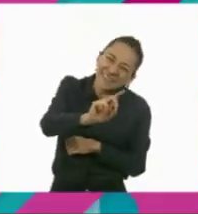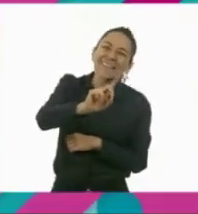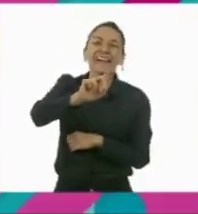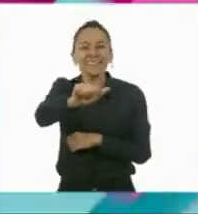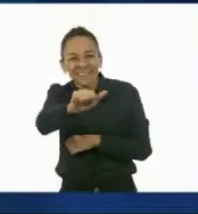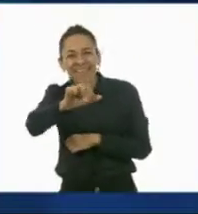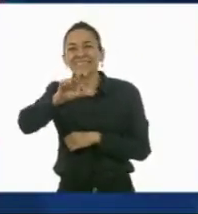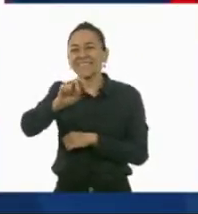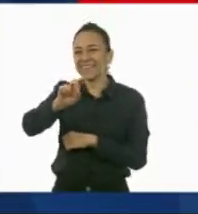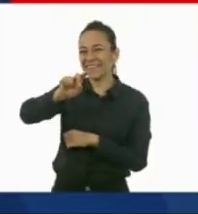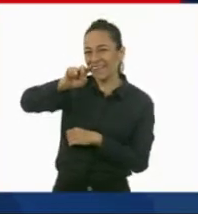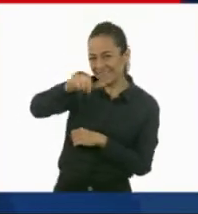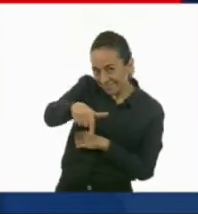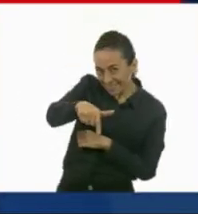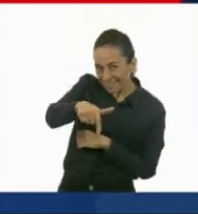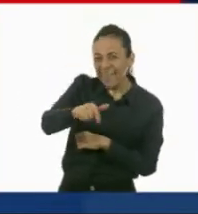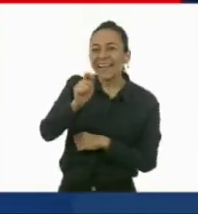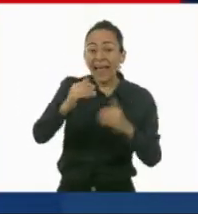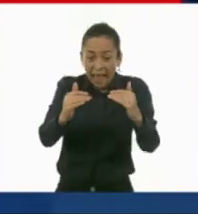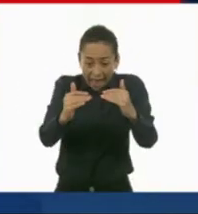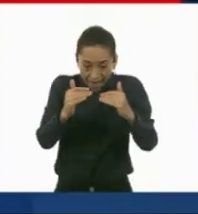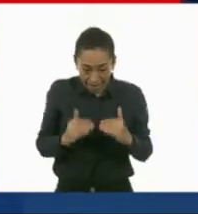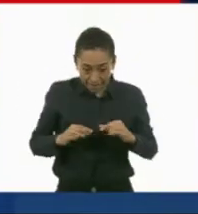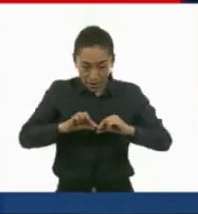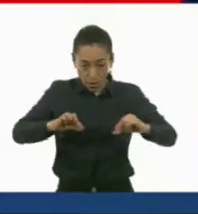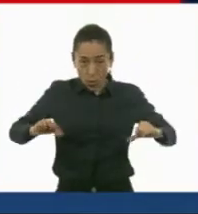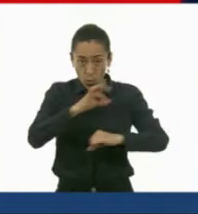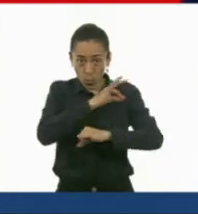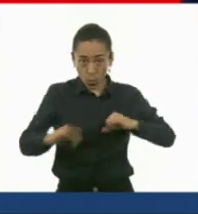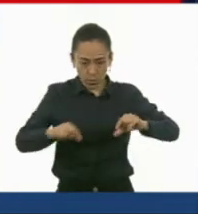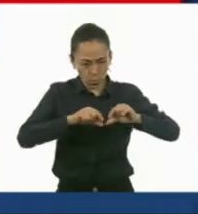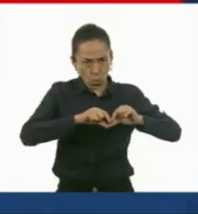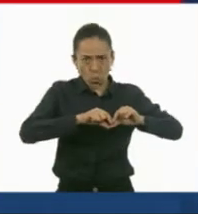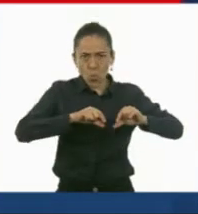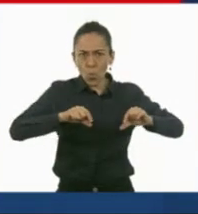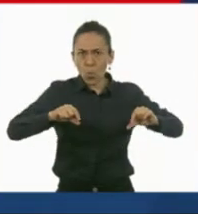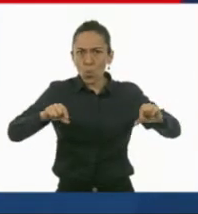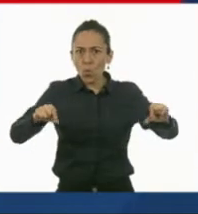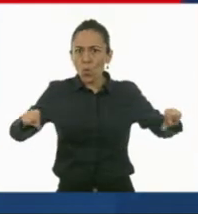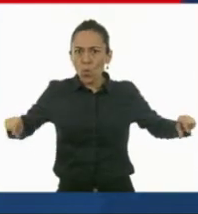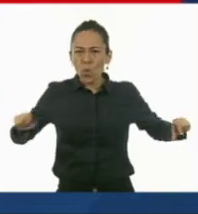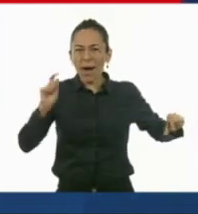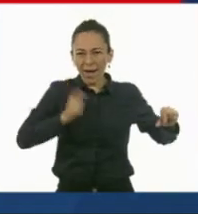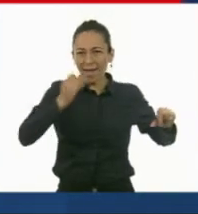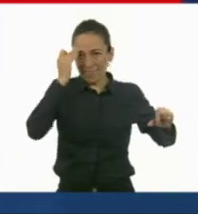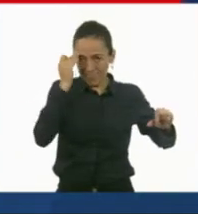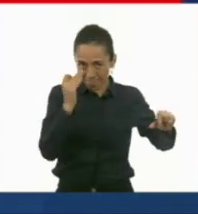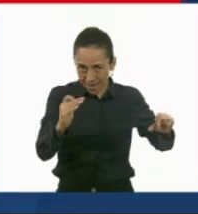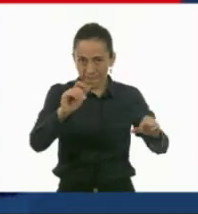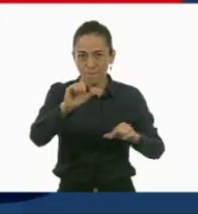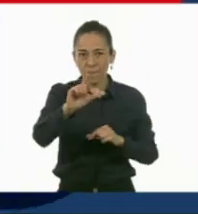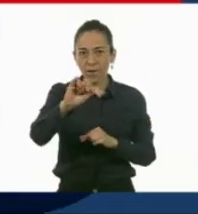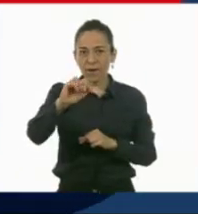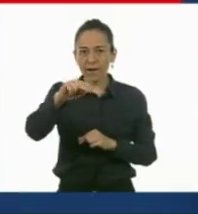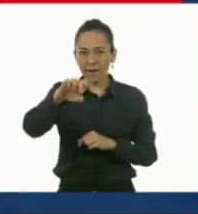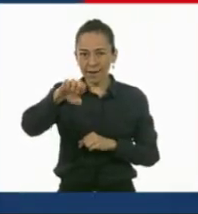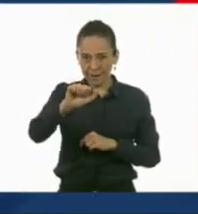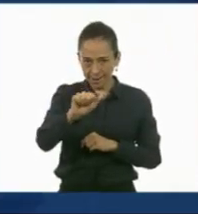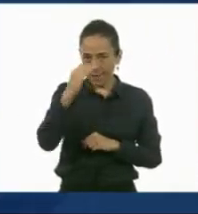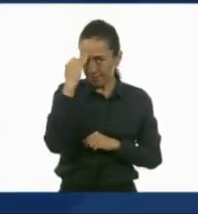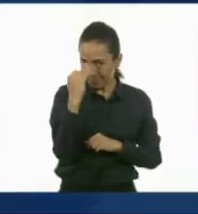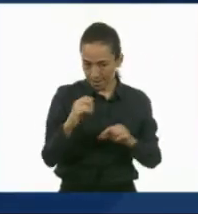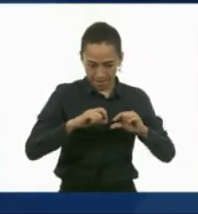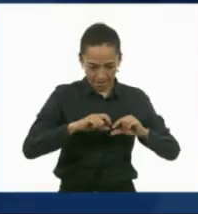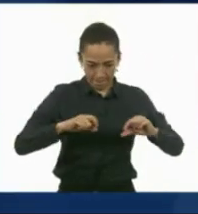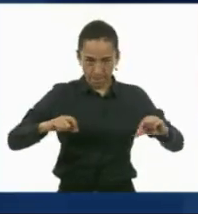hay una línea del tiempo que viene hasta abajo. En este momento estamos viendo en su pantalla, con mayor claridad, cuáles son los ríos